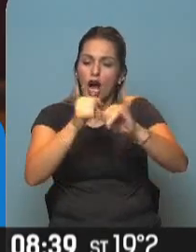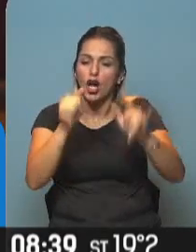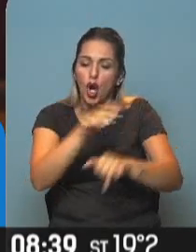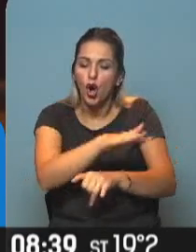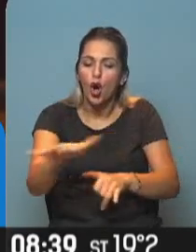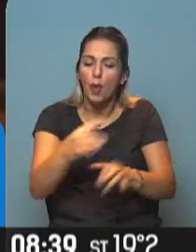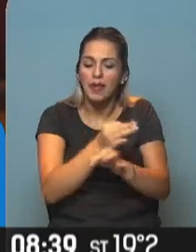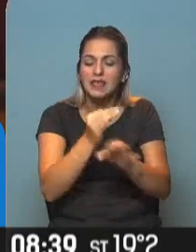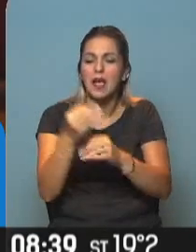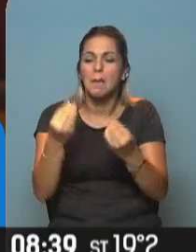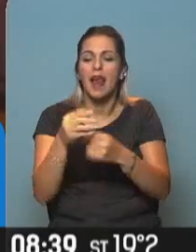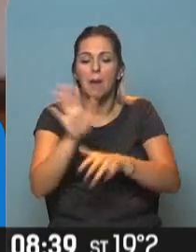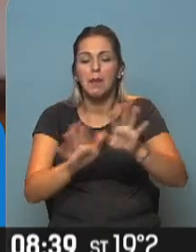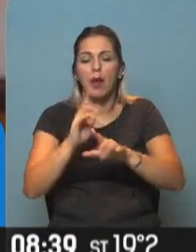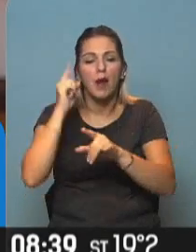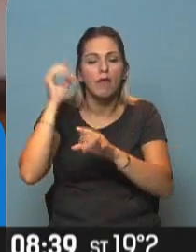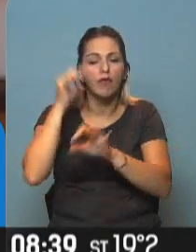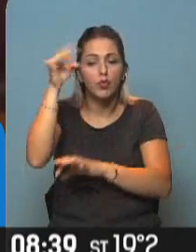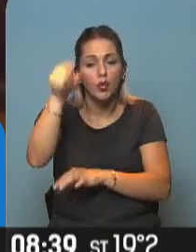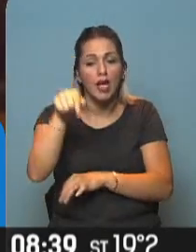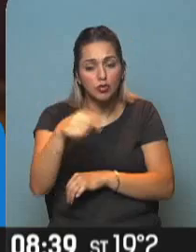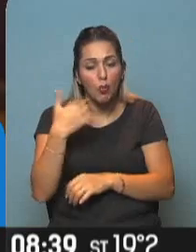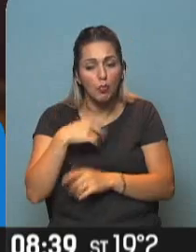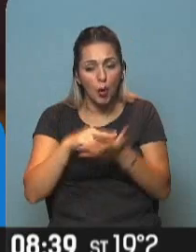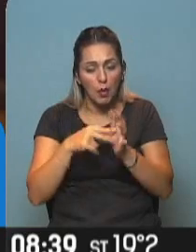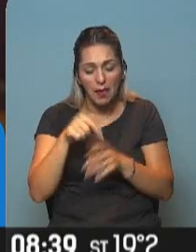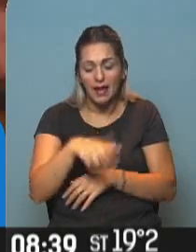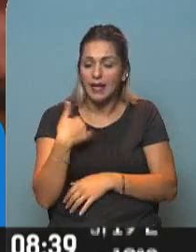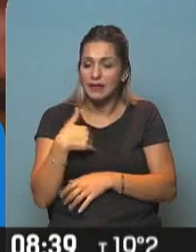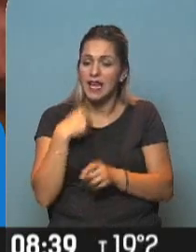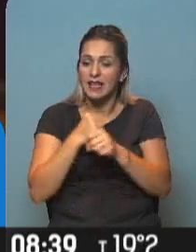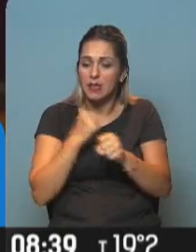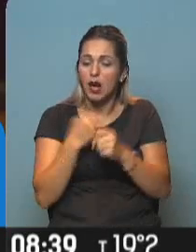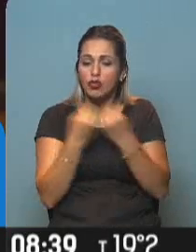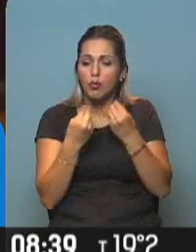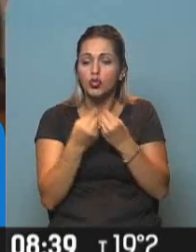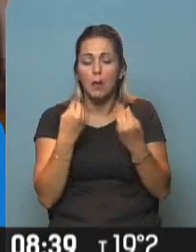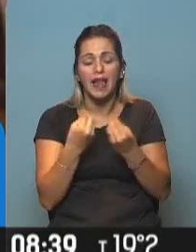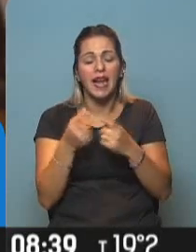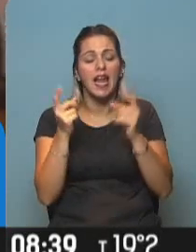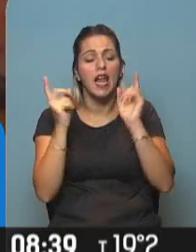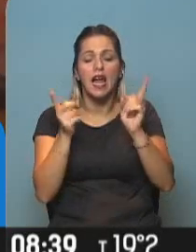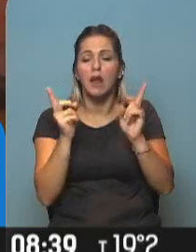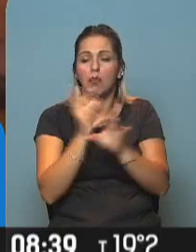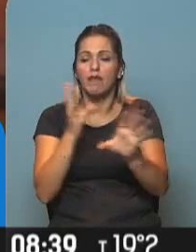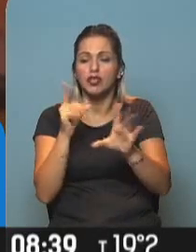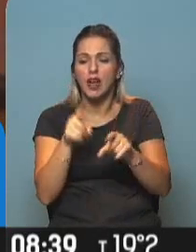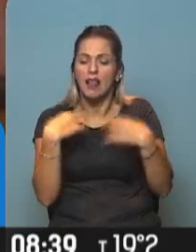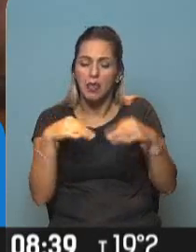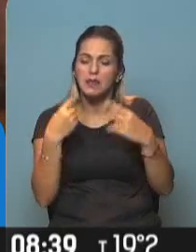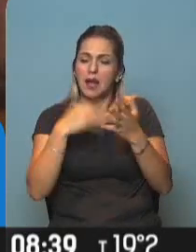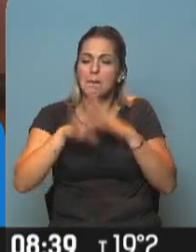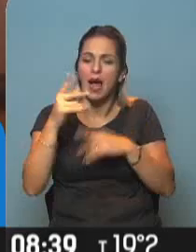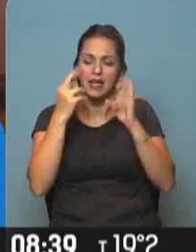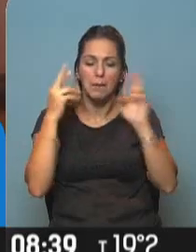no si bien es una problemática de argentina y estamos trabajando mucho para que cada vez la profesión docente sea más respetada más